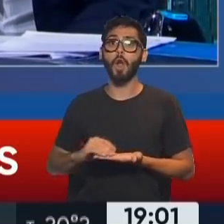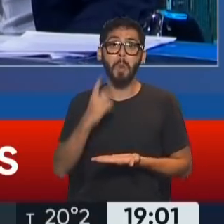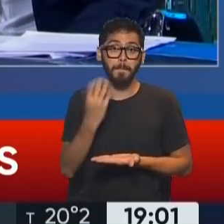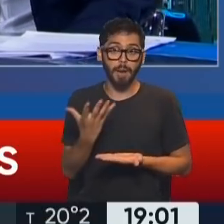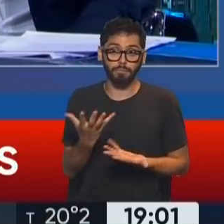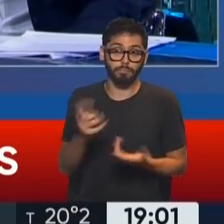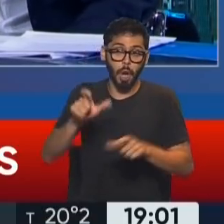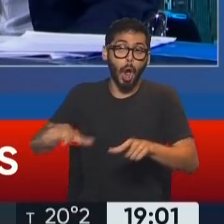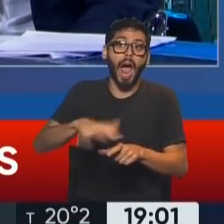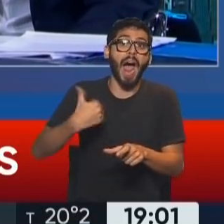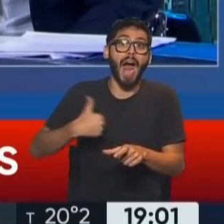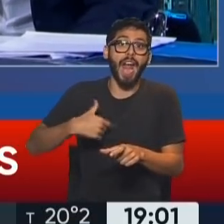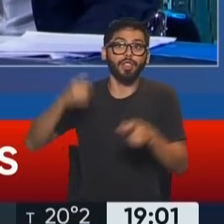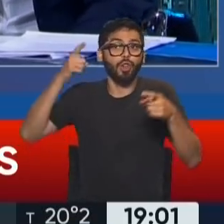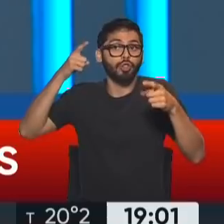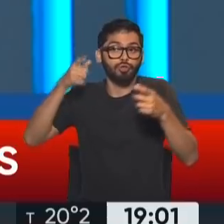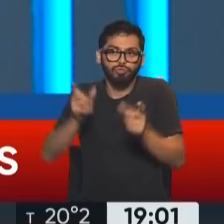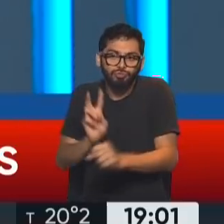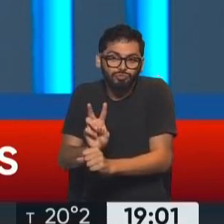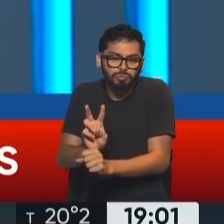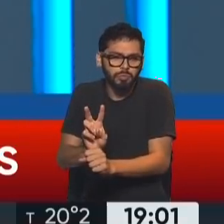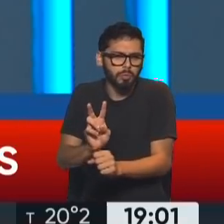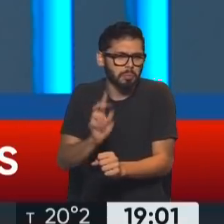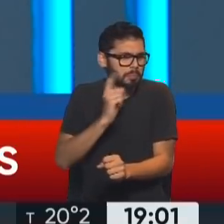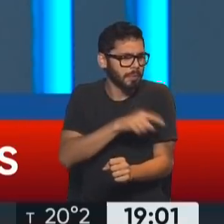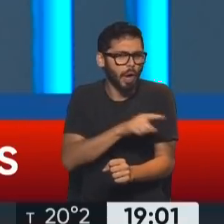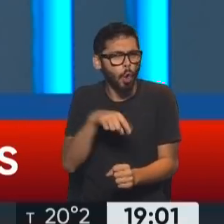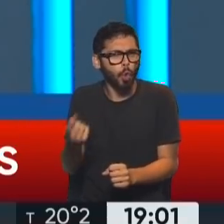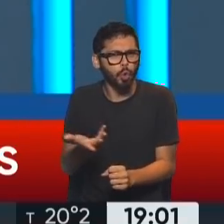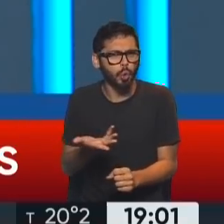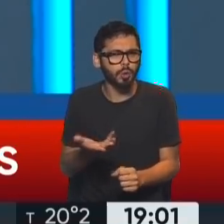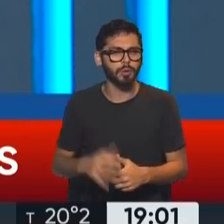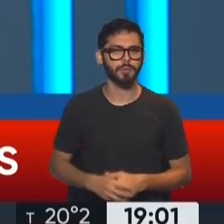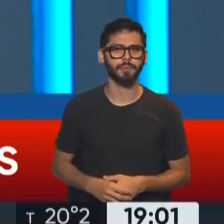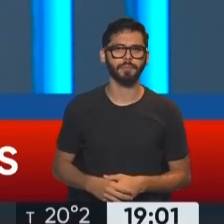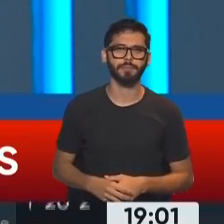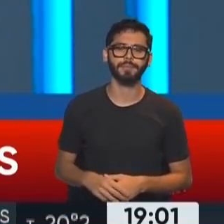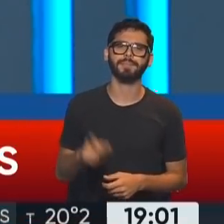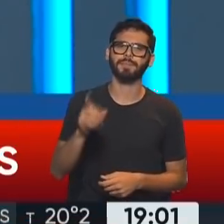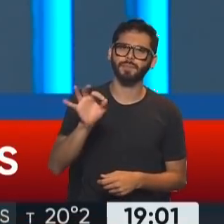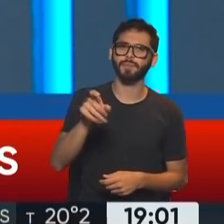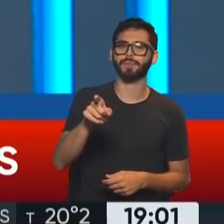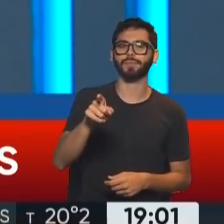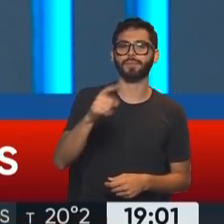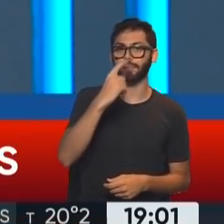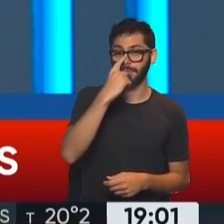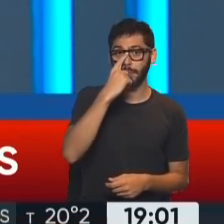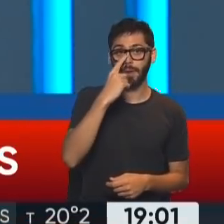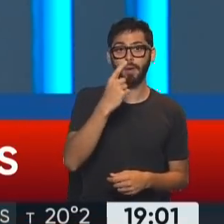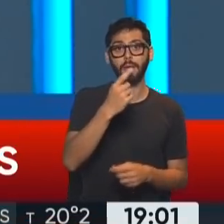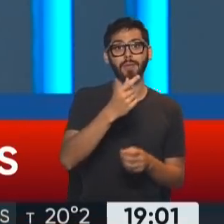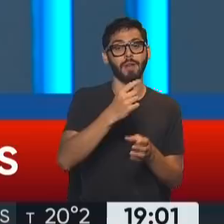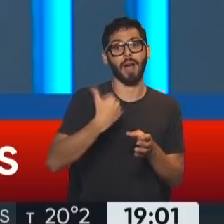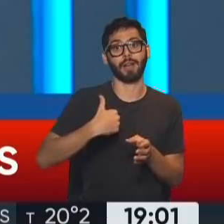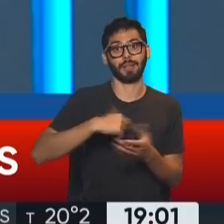no otra cosa. Guido, ya conocemos cuál fue el impacto social y económico de lo que fue el préstamo que